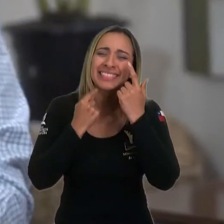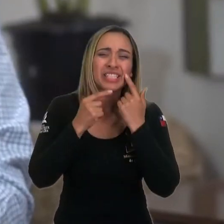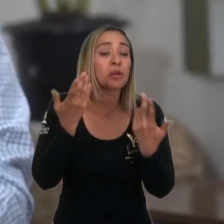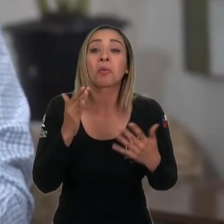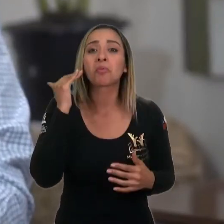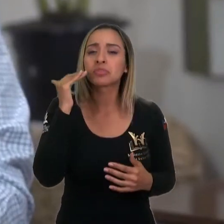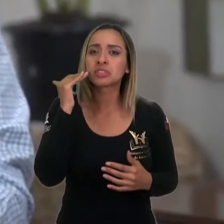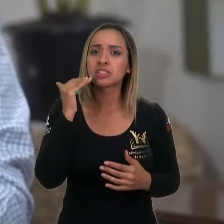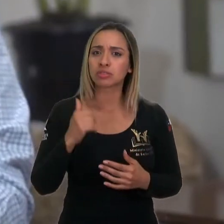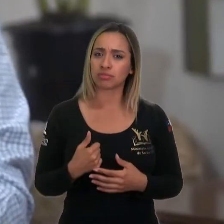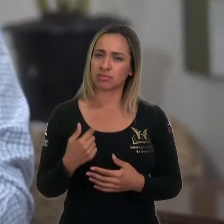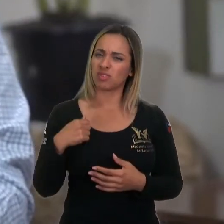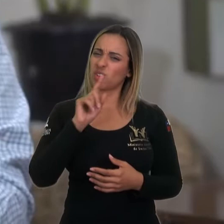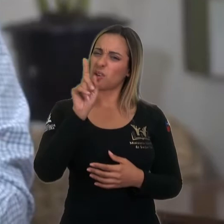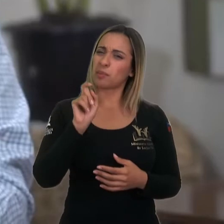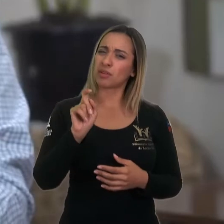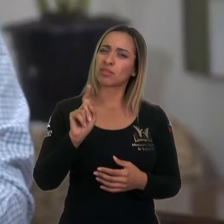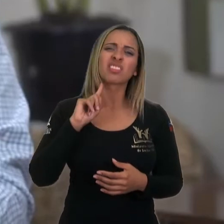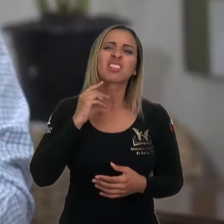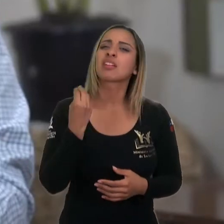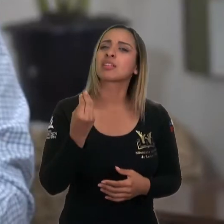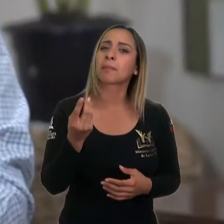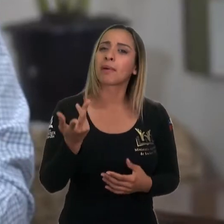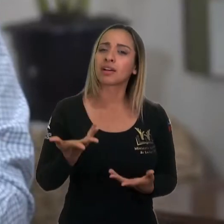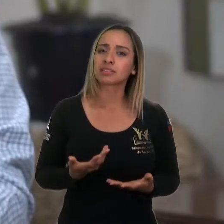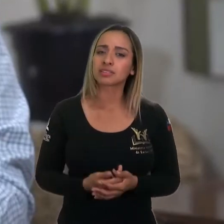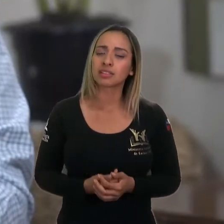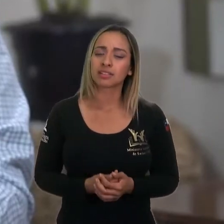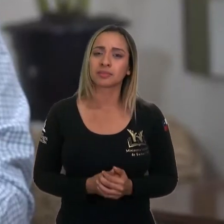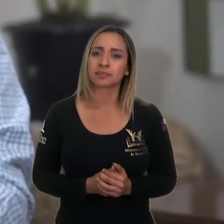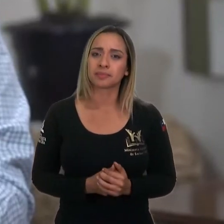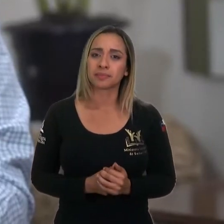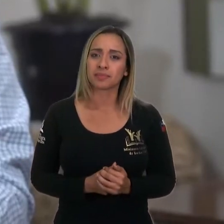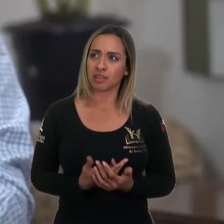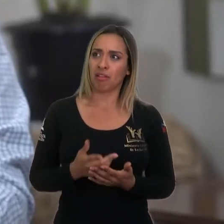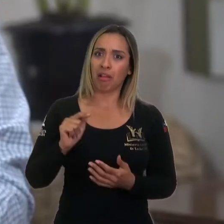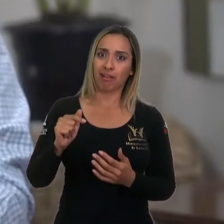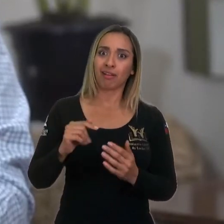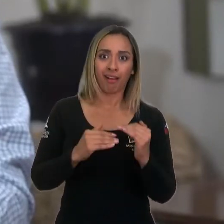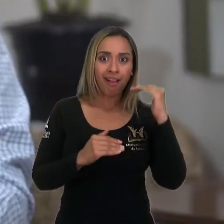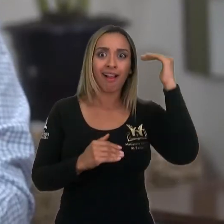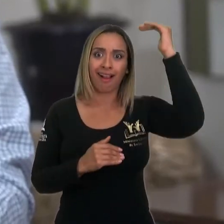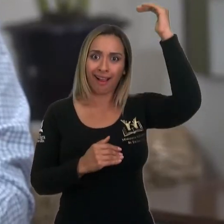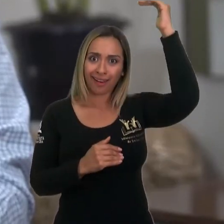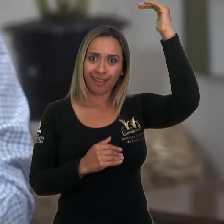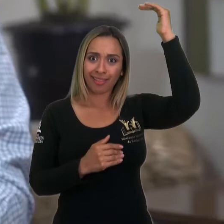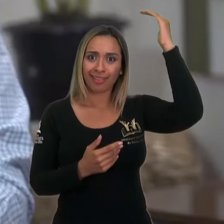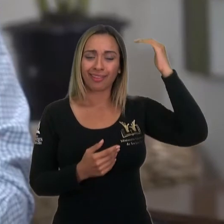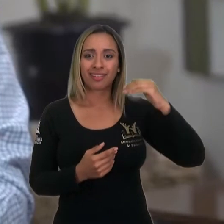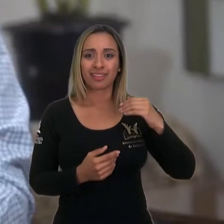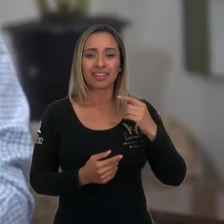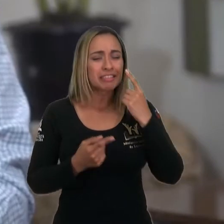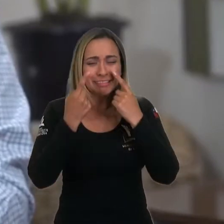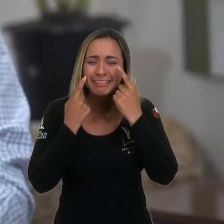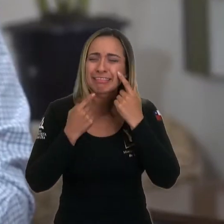pregunté, ¿pero qué te pasa? Me llamó la atención un hombre tan grande, llorando. Y él cuando